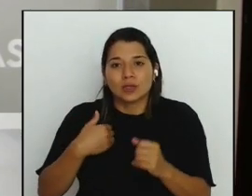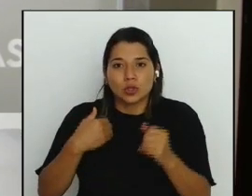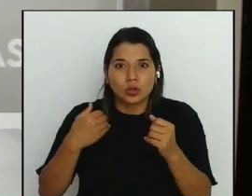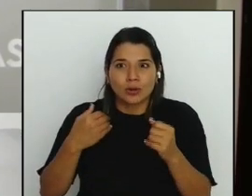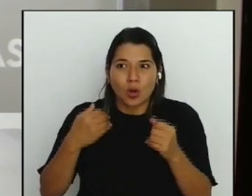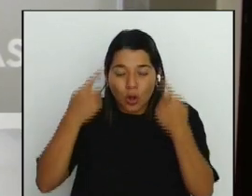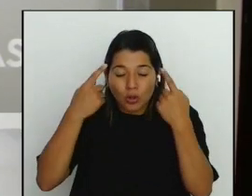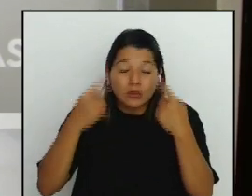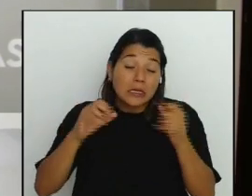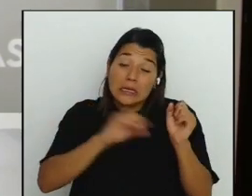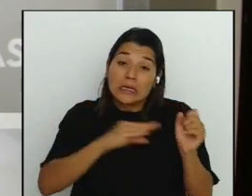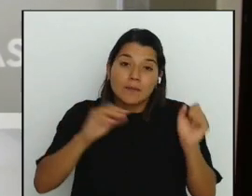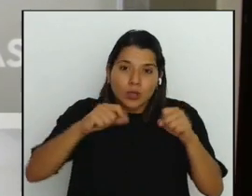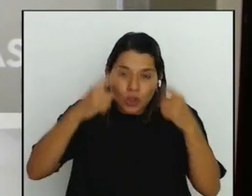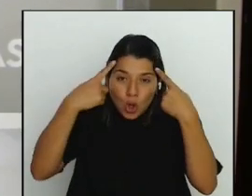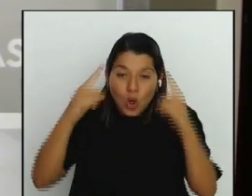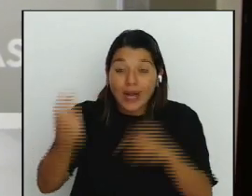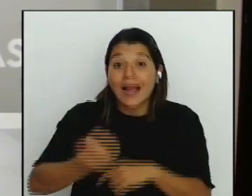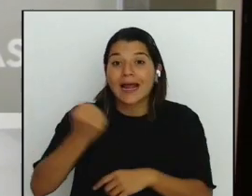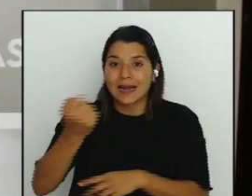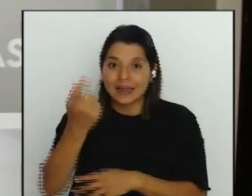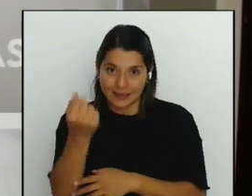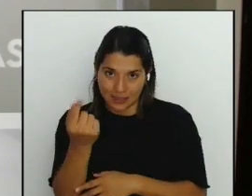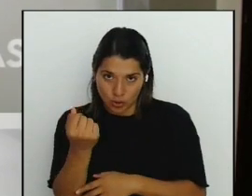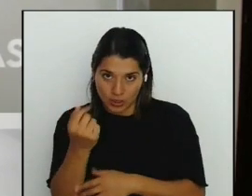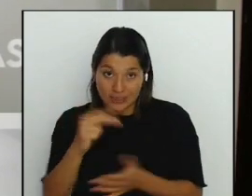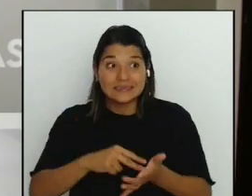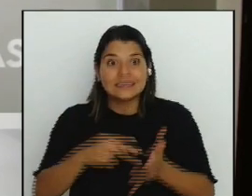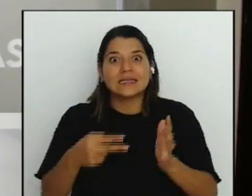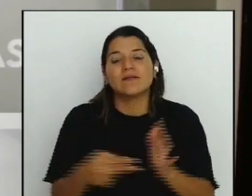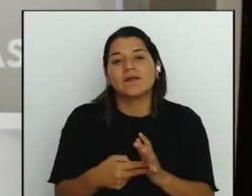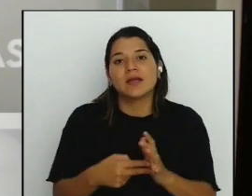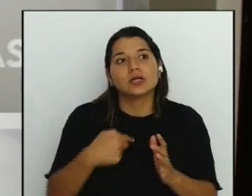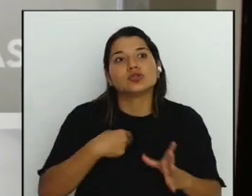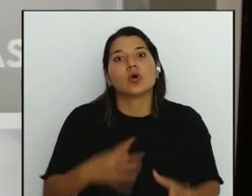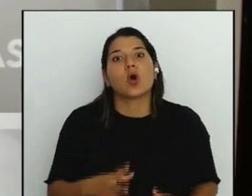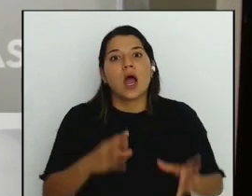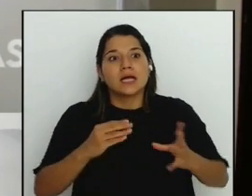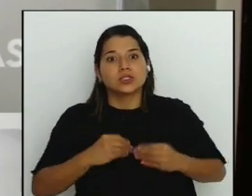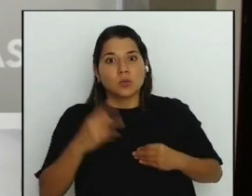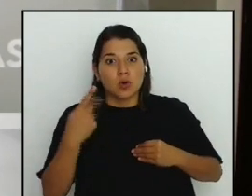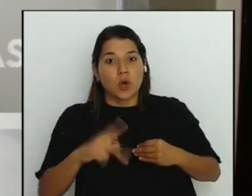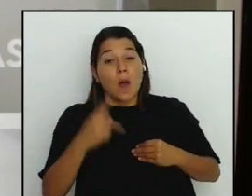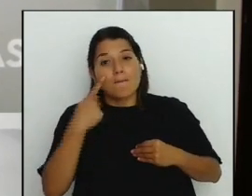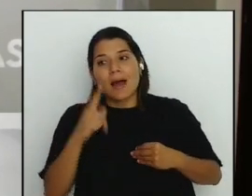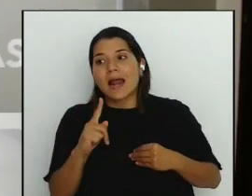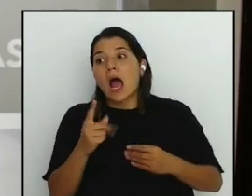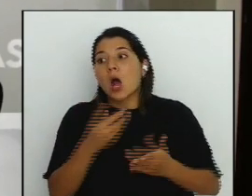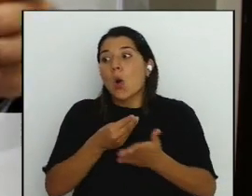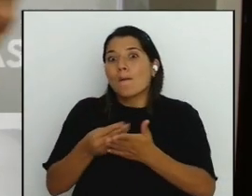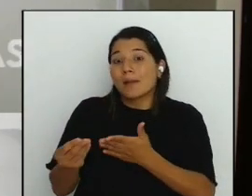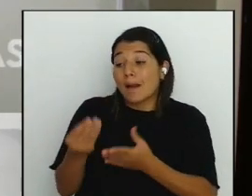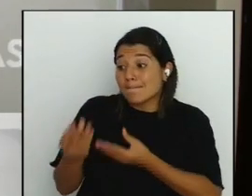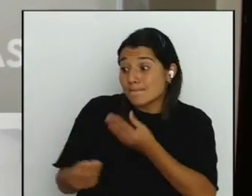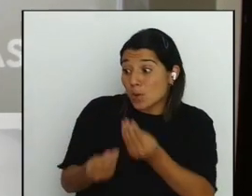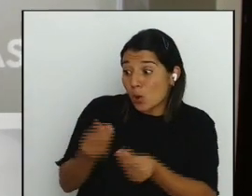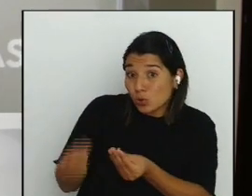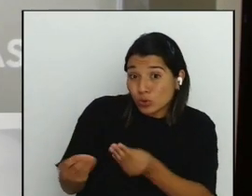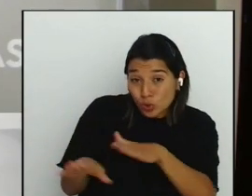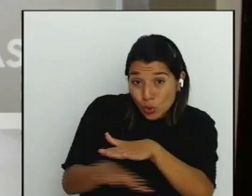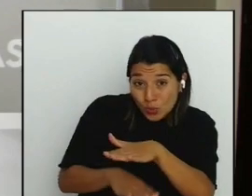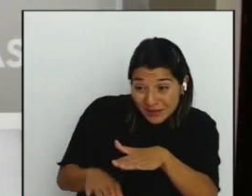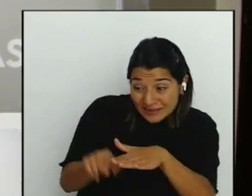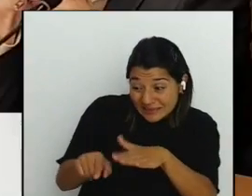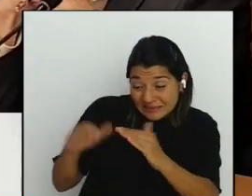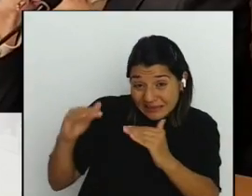estoy ingresando entonces a tomar riesgos para comprar materias primas de menor calidad que me pueden generar problemas futuros cuando esté vendiendo